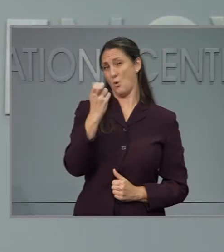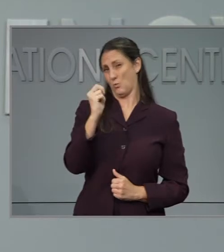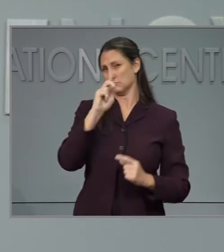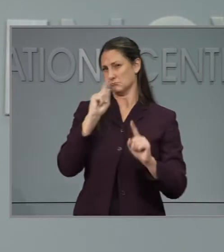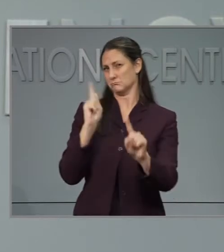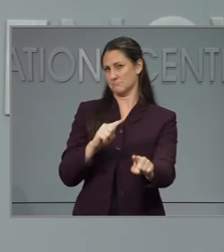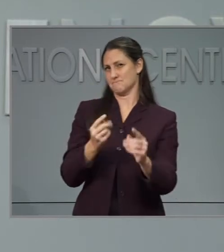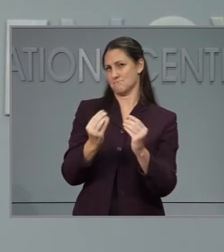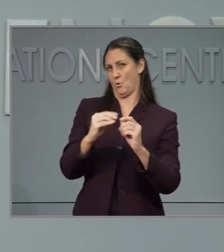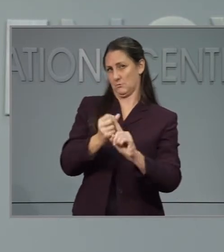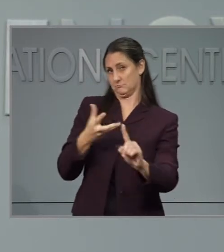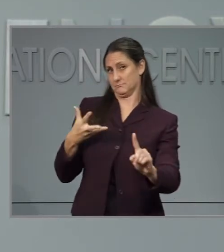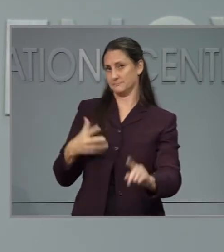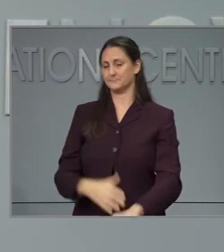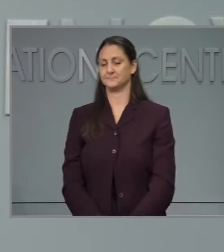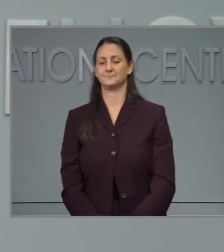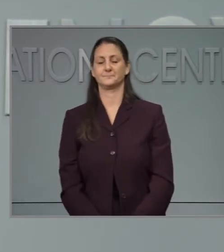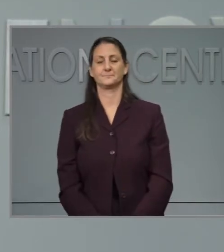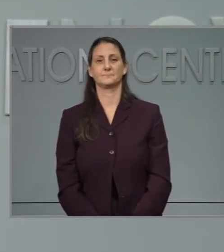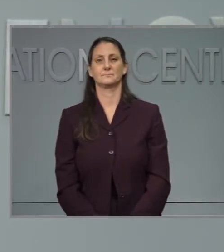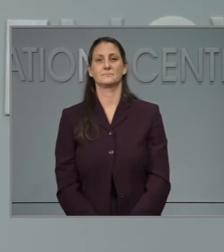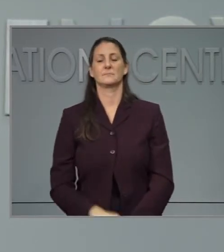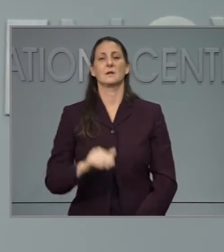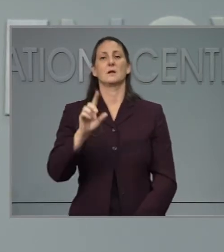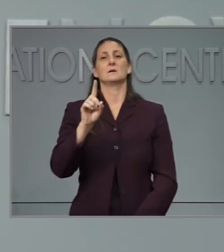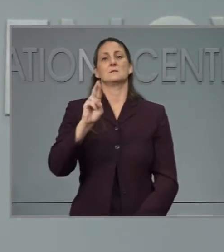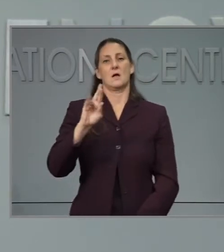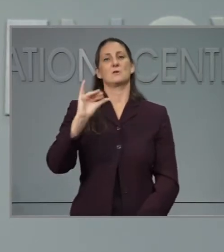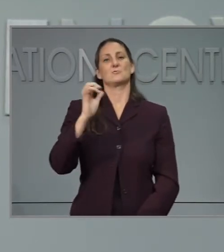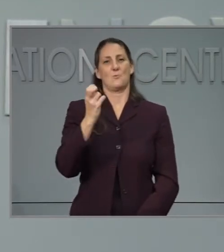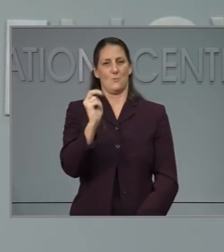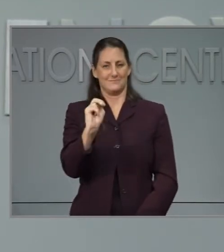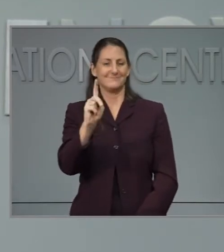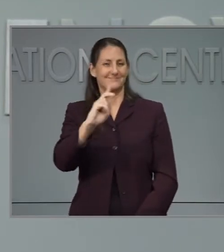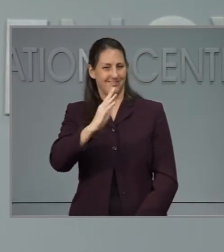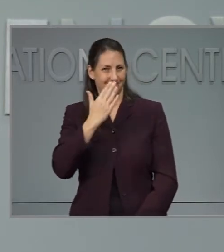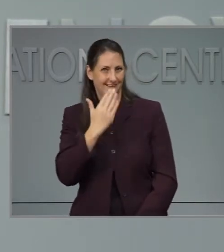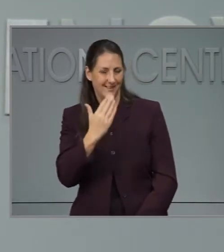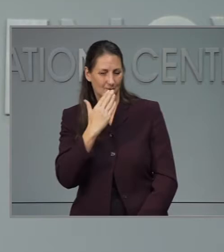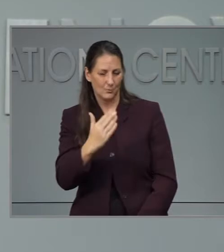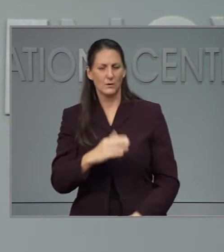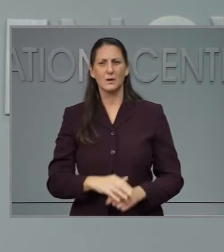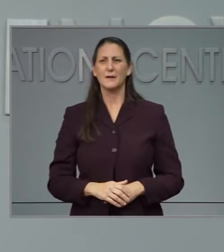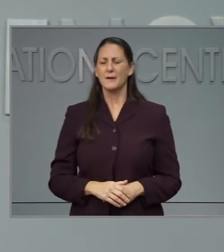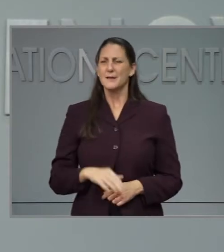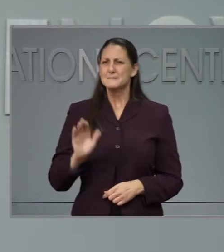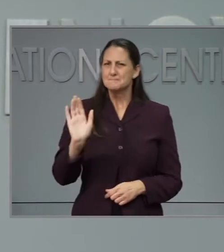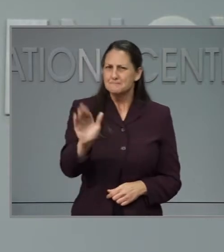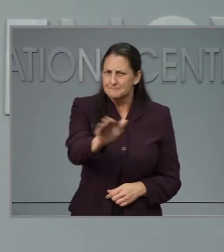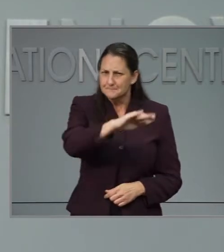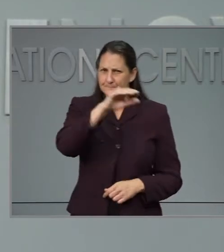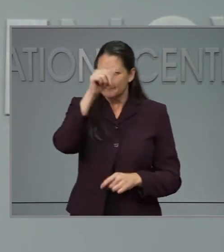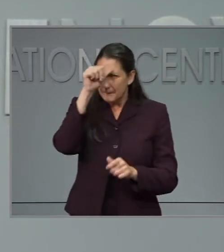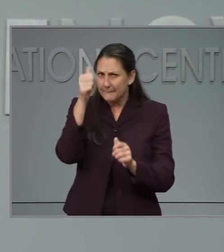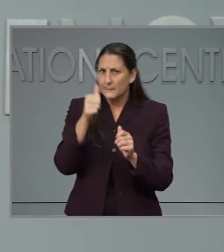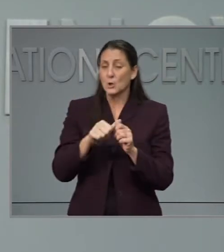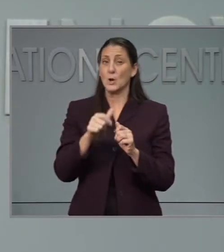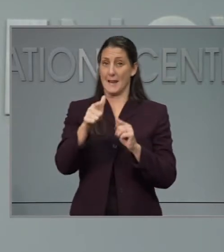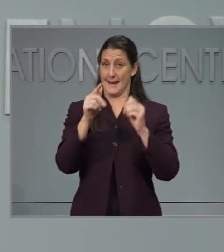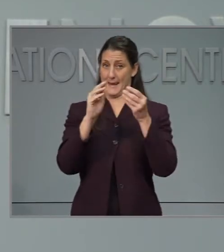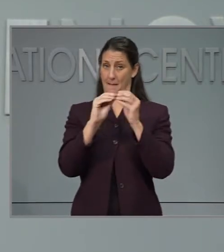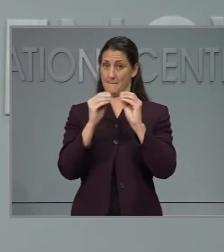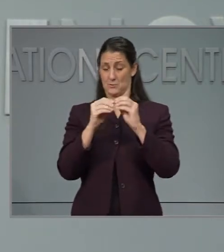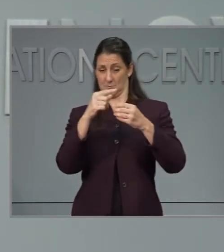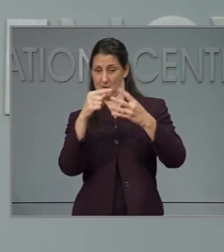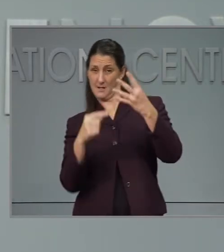la doctora Cohen. Gracias. En la primera cuestión, yo quiero recordarles a todos que tienen que ver todas las métricas